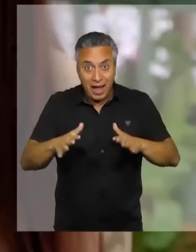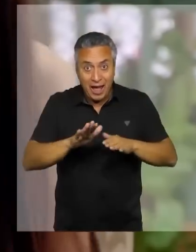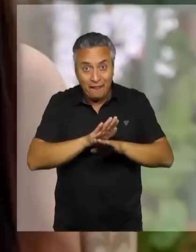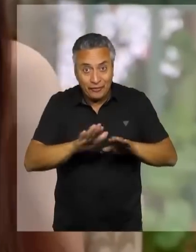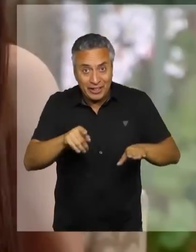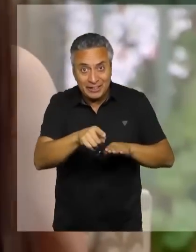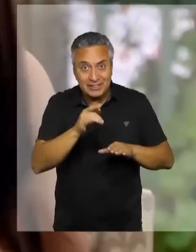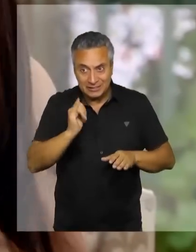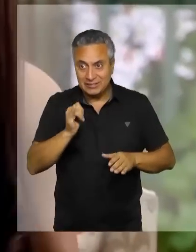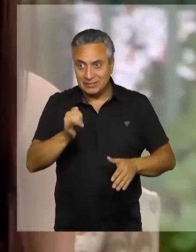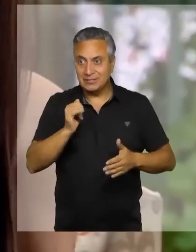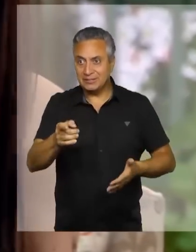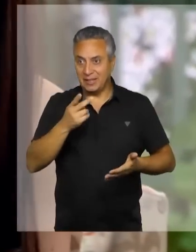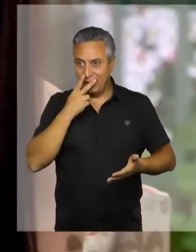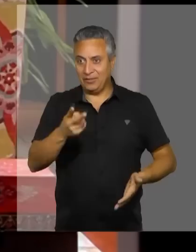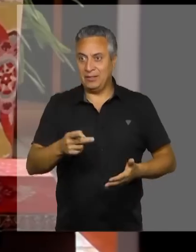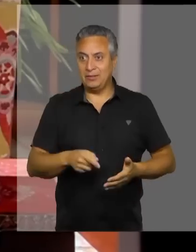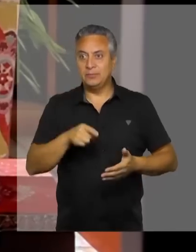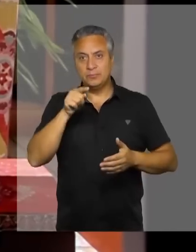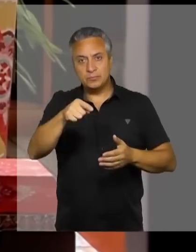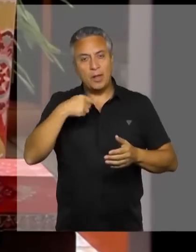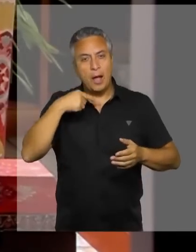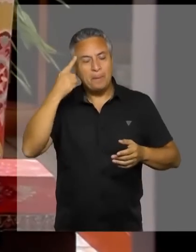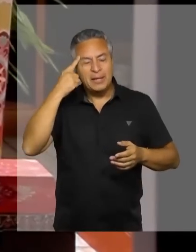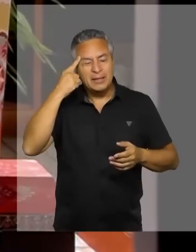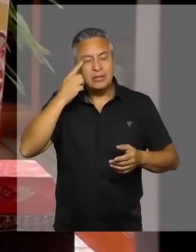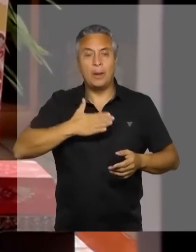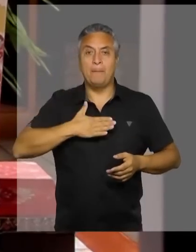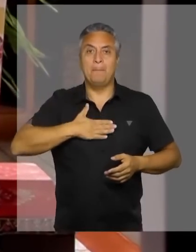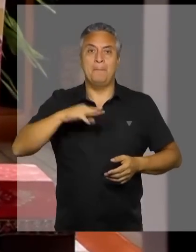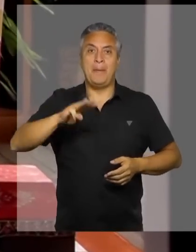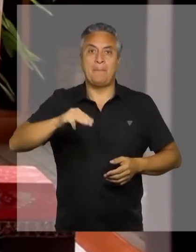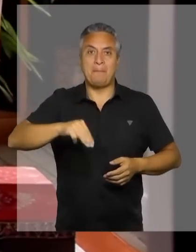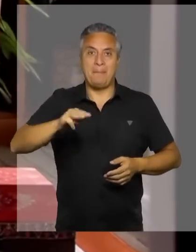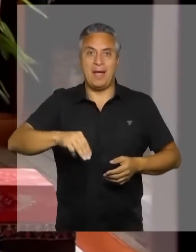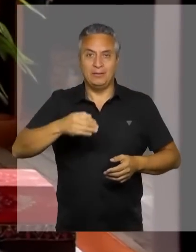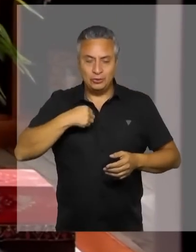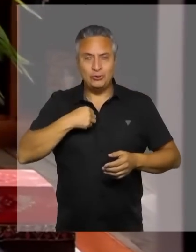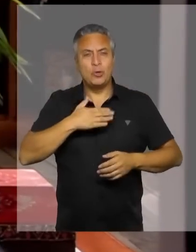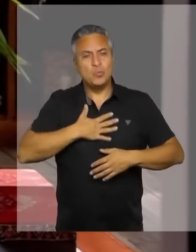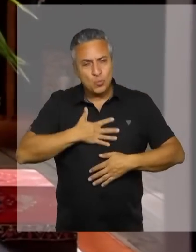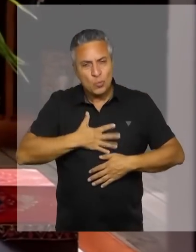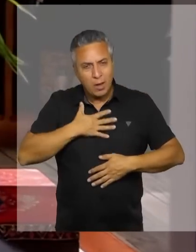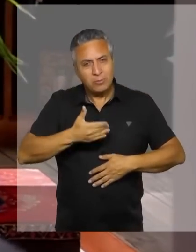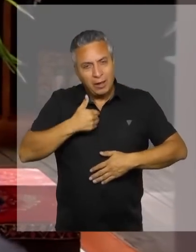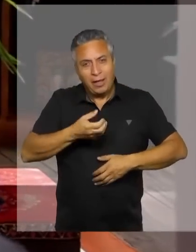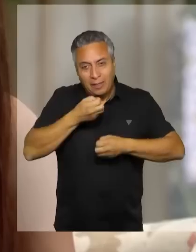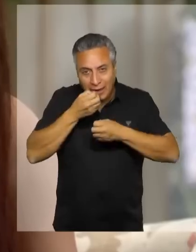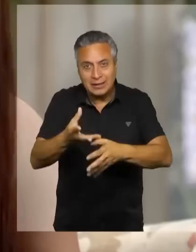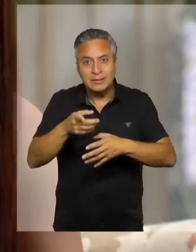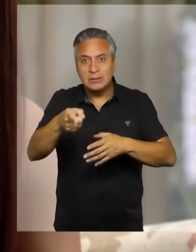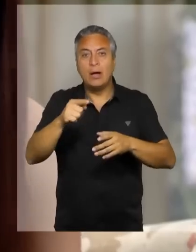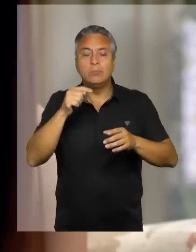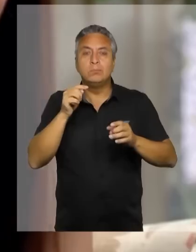Sí. Lo hice pensando en mi mamá. Y en todo lo que me gustaría decirle si estuviera acá.